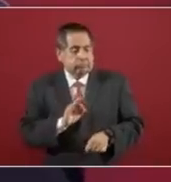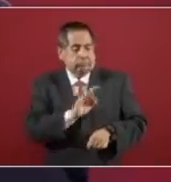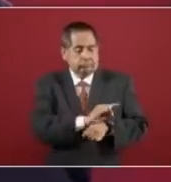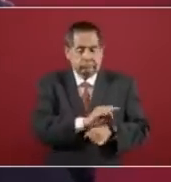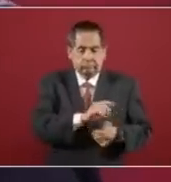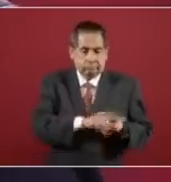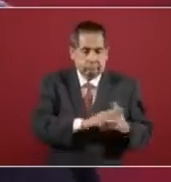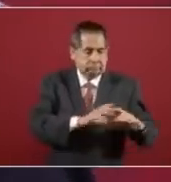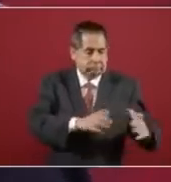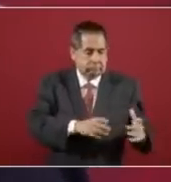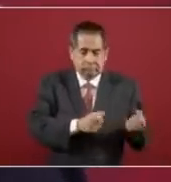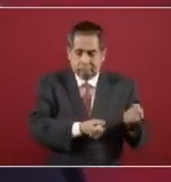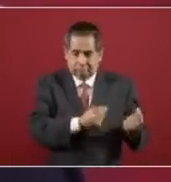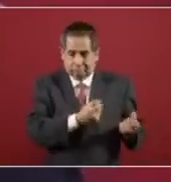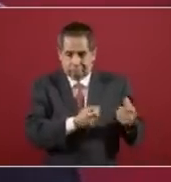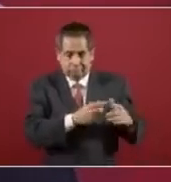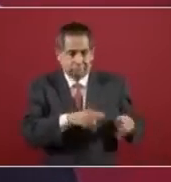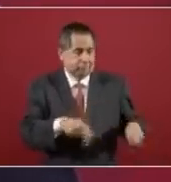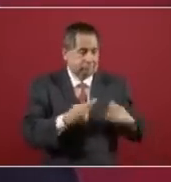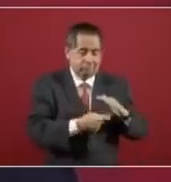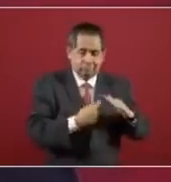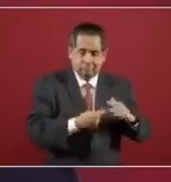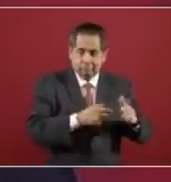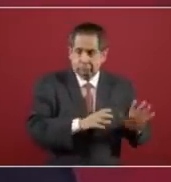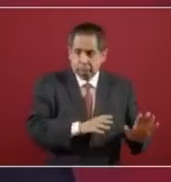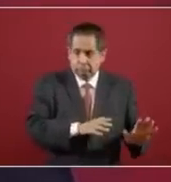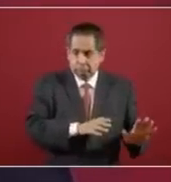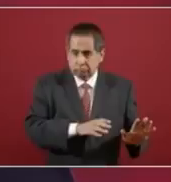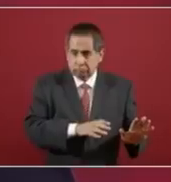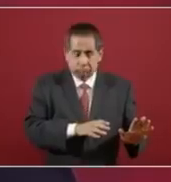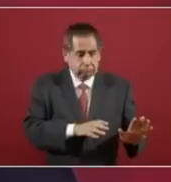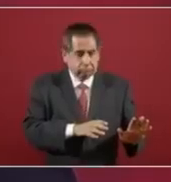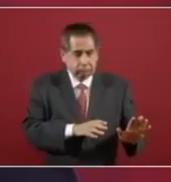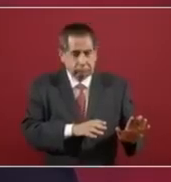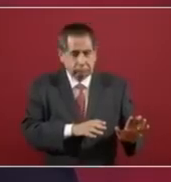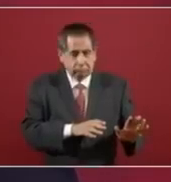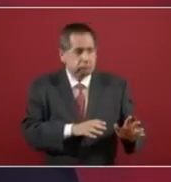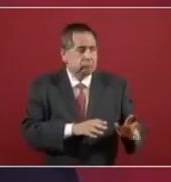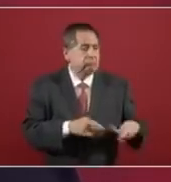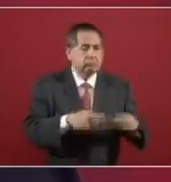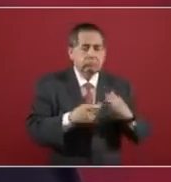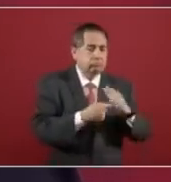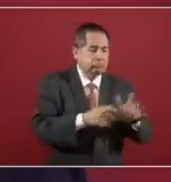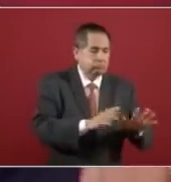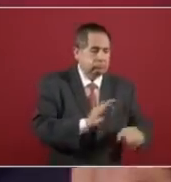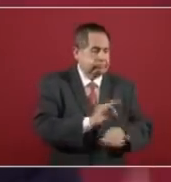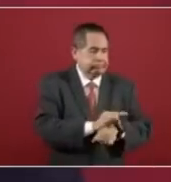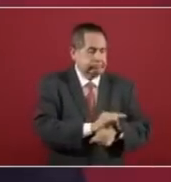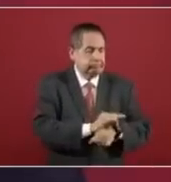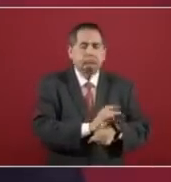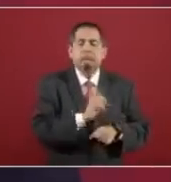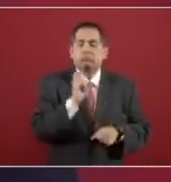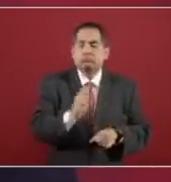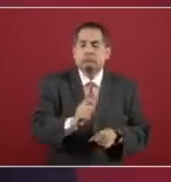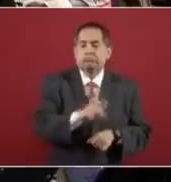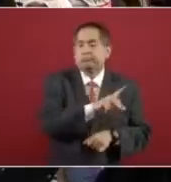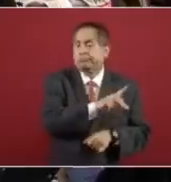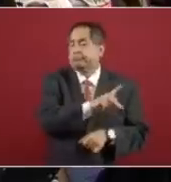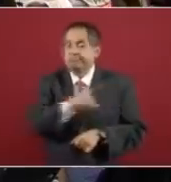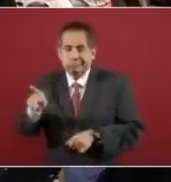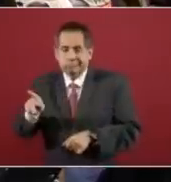de los de la economía informal estoy diciendo de qué